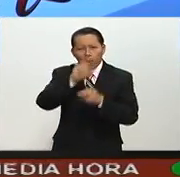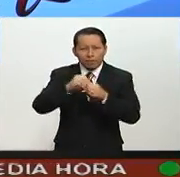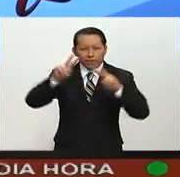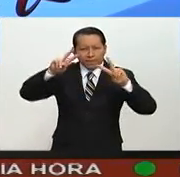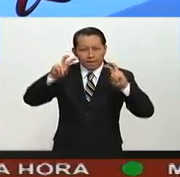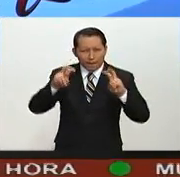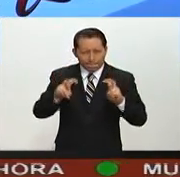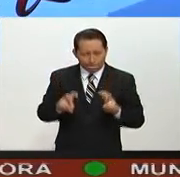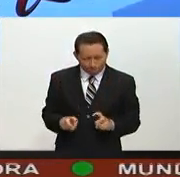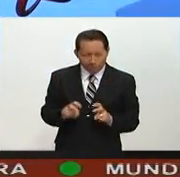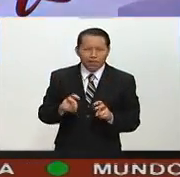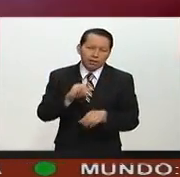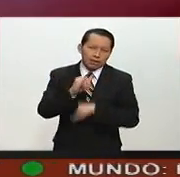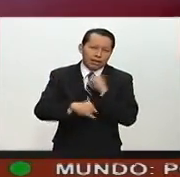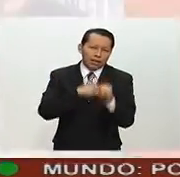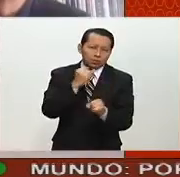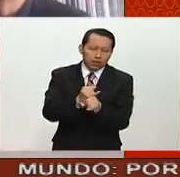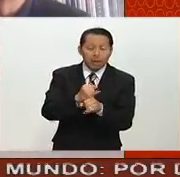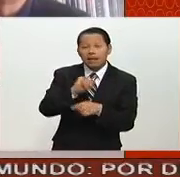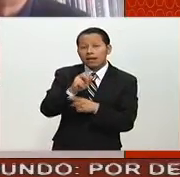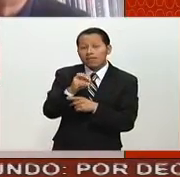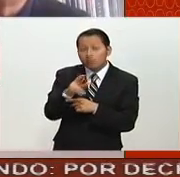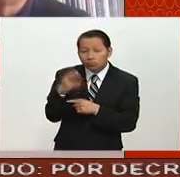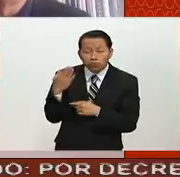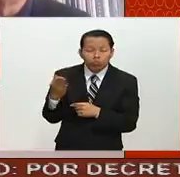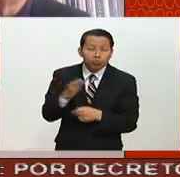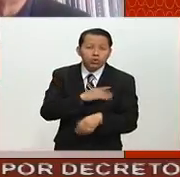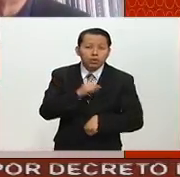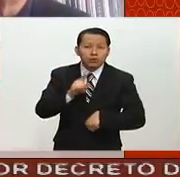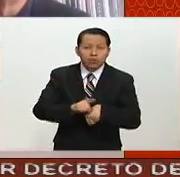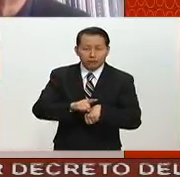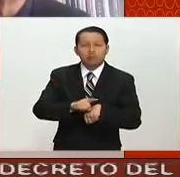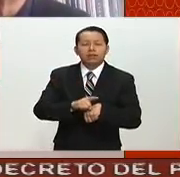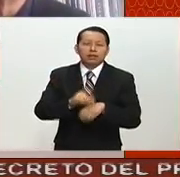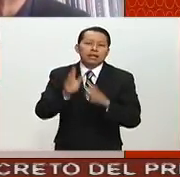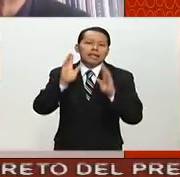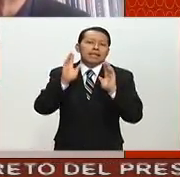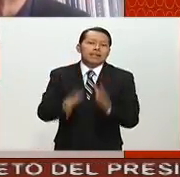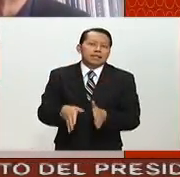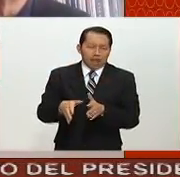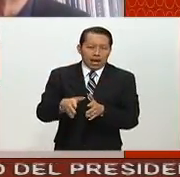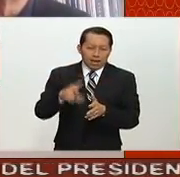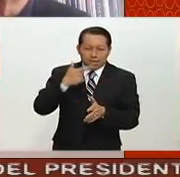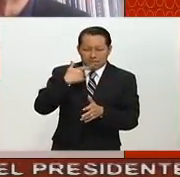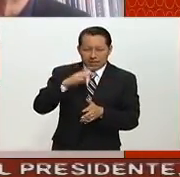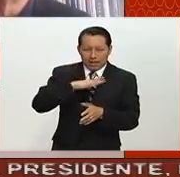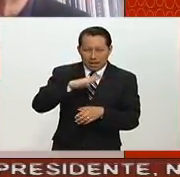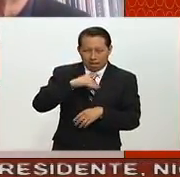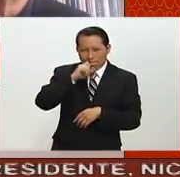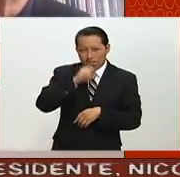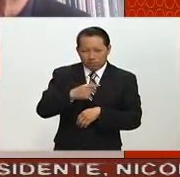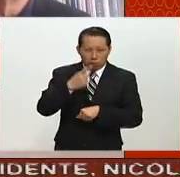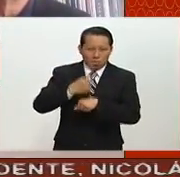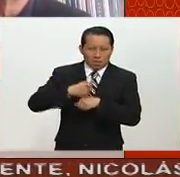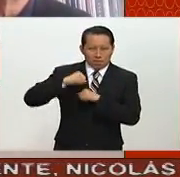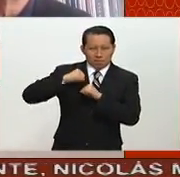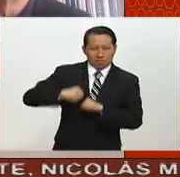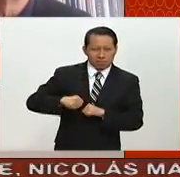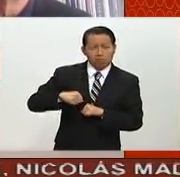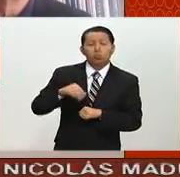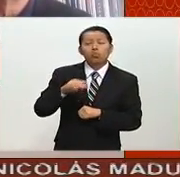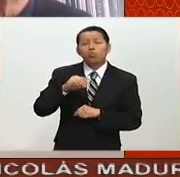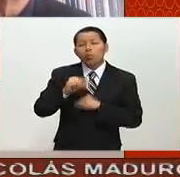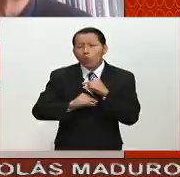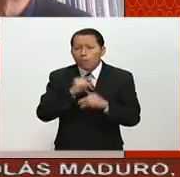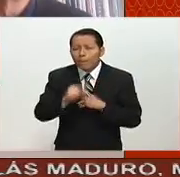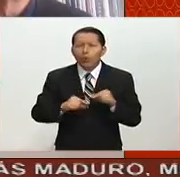muchas gracias por estar con nosotros. Ya tiene primera ministra el Reino Unido y al parecer la calma pues ha comenzado a